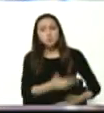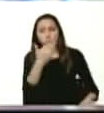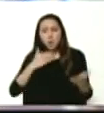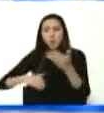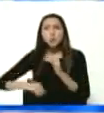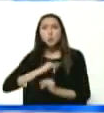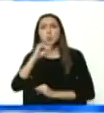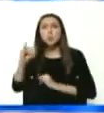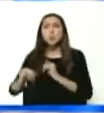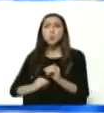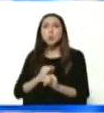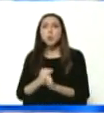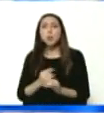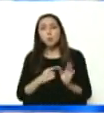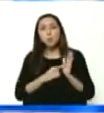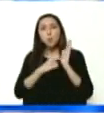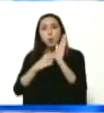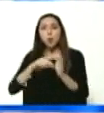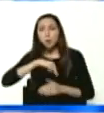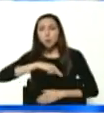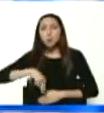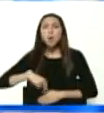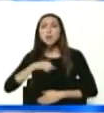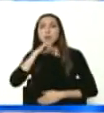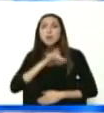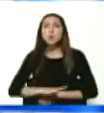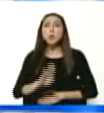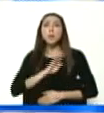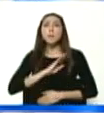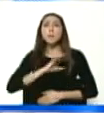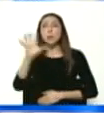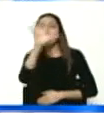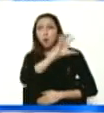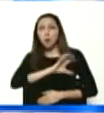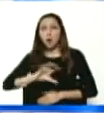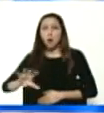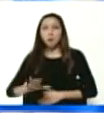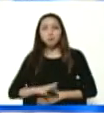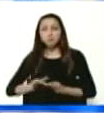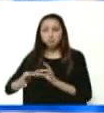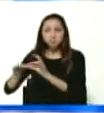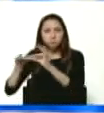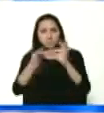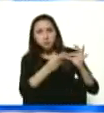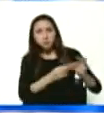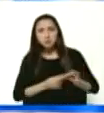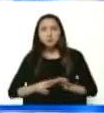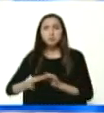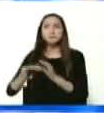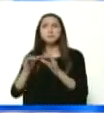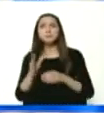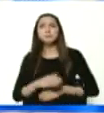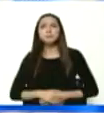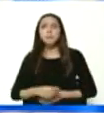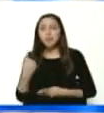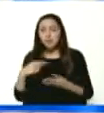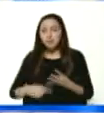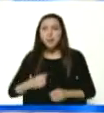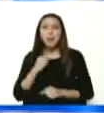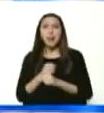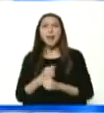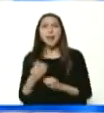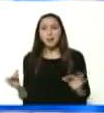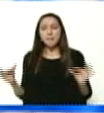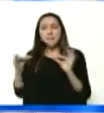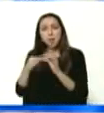que realce la esencia de nuestras historias comunes y diversas y que se alinee con las titánicas pero impostergables tareas del desarrollo